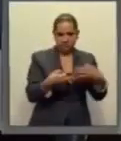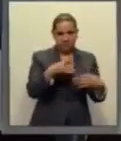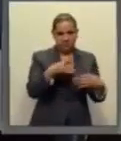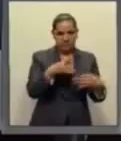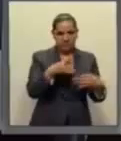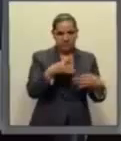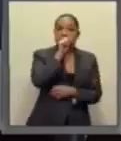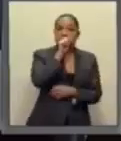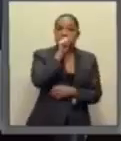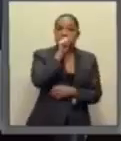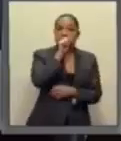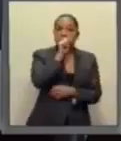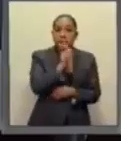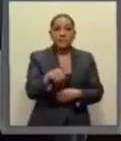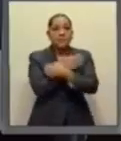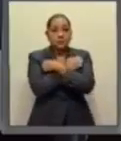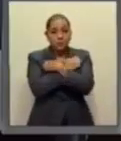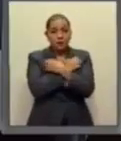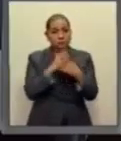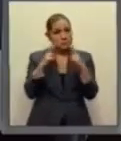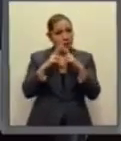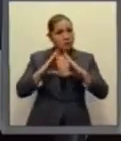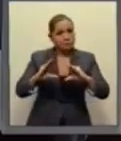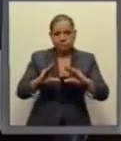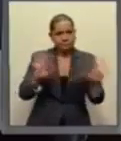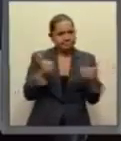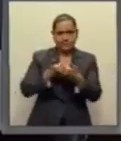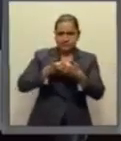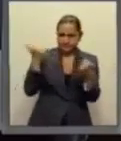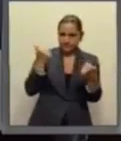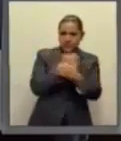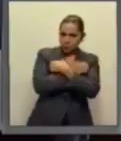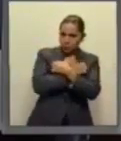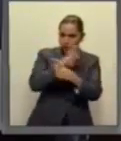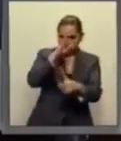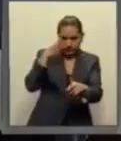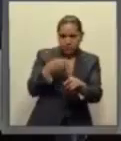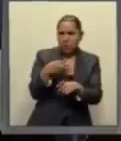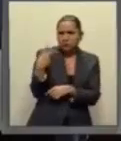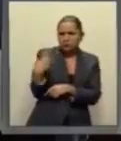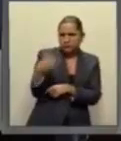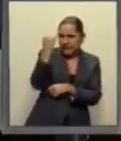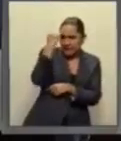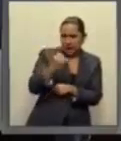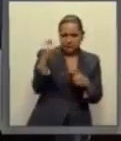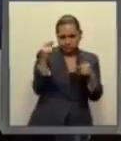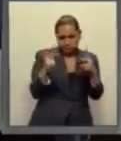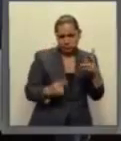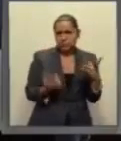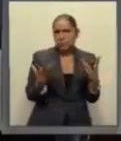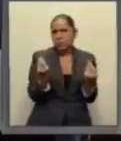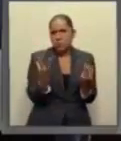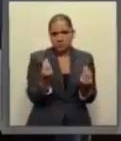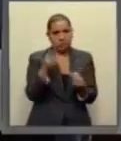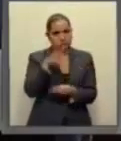laica. Su legado es enorme, valioso e incalculable. A lo largo de su carrera